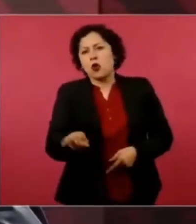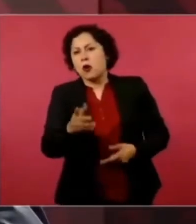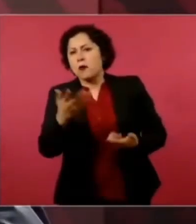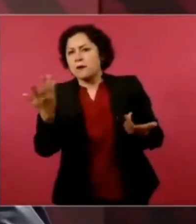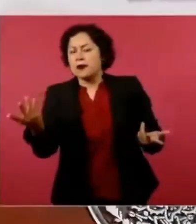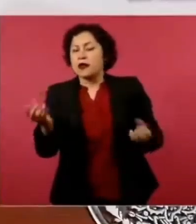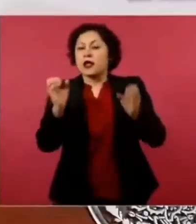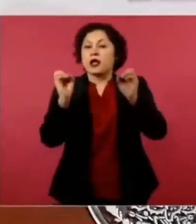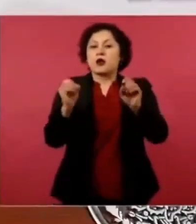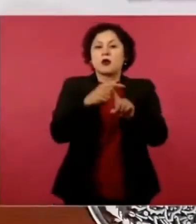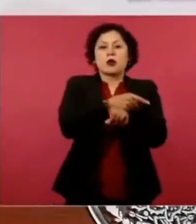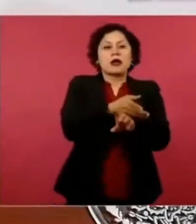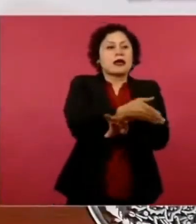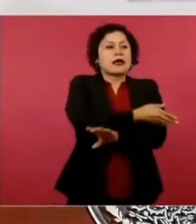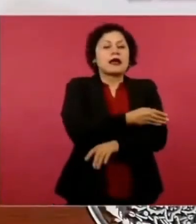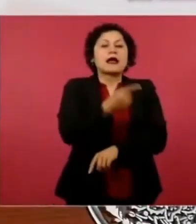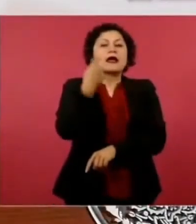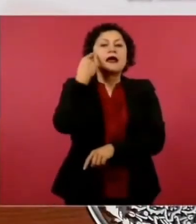nada, pues.